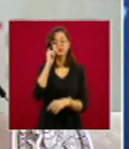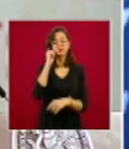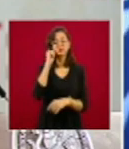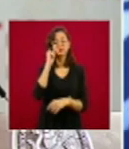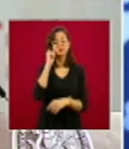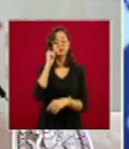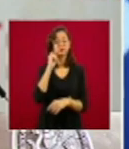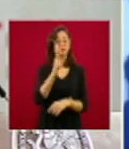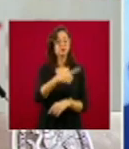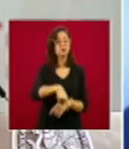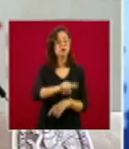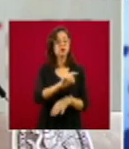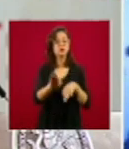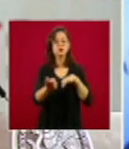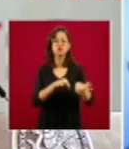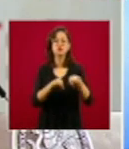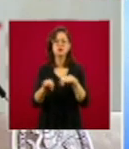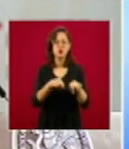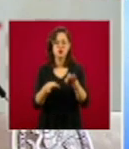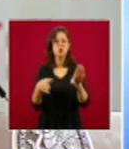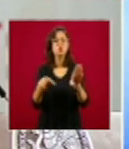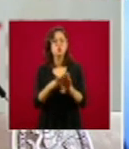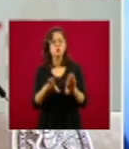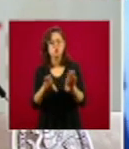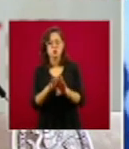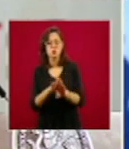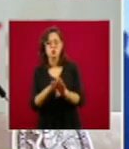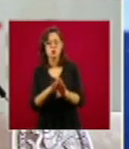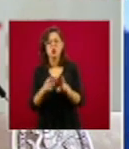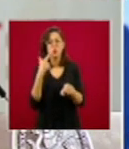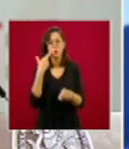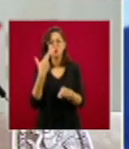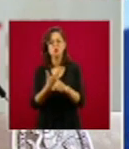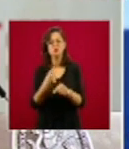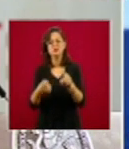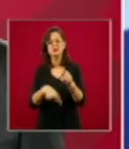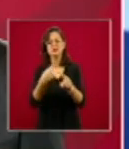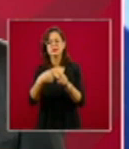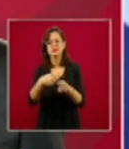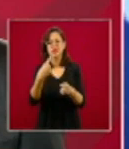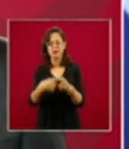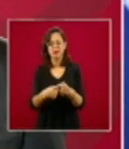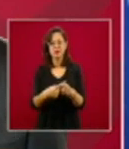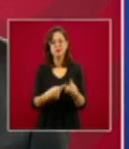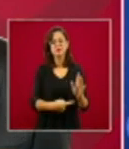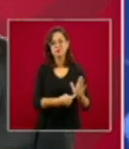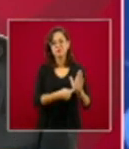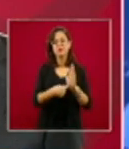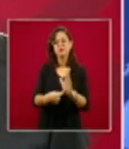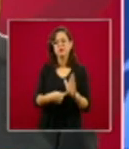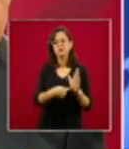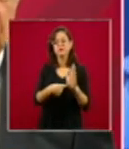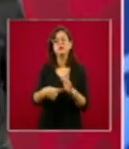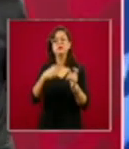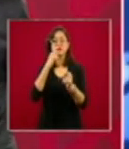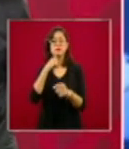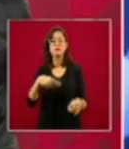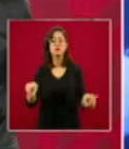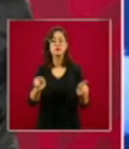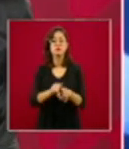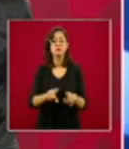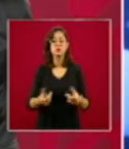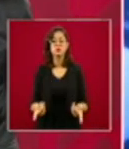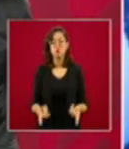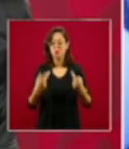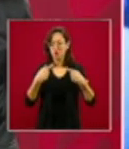regresión. Entonces, pues cuidemos lo que hemos construido como sociedad, y yo creo que entre más conscientes seamos todos de que esto es inaceptable,